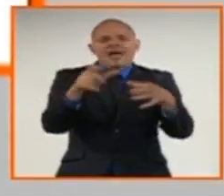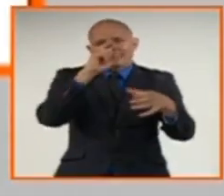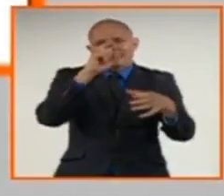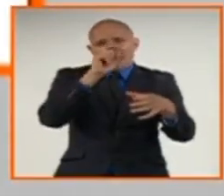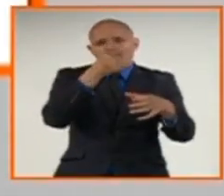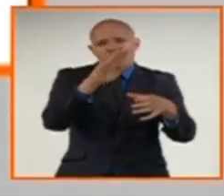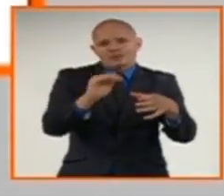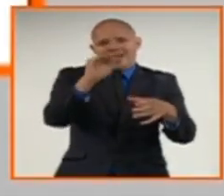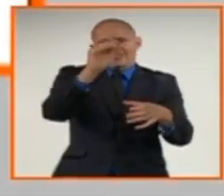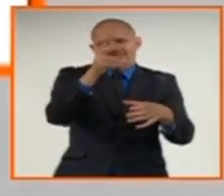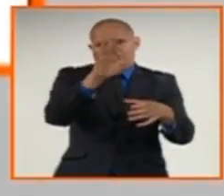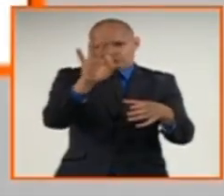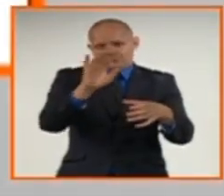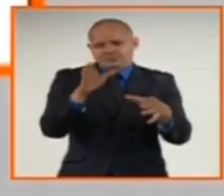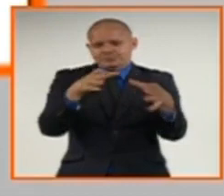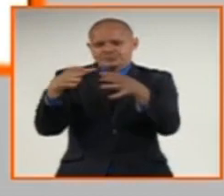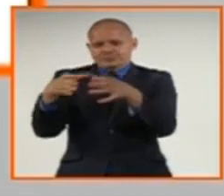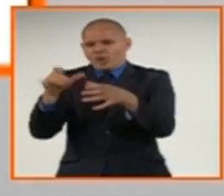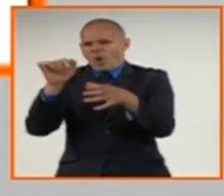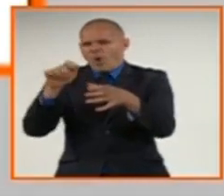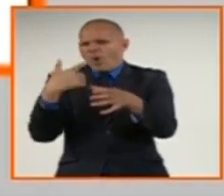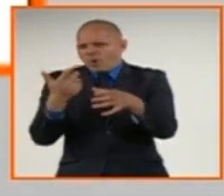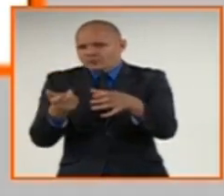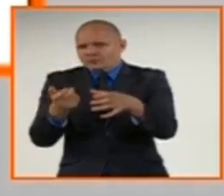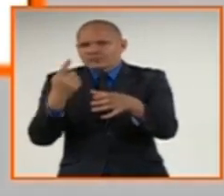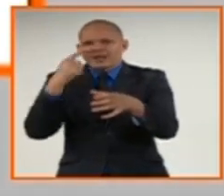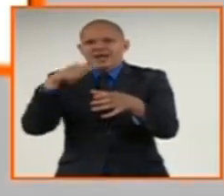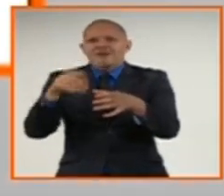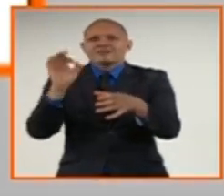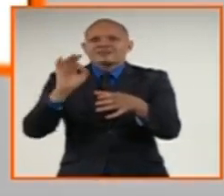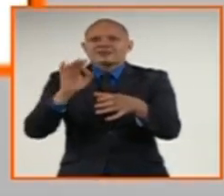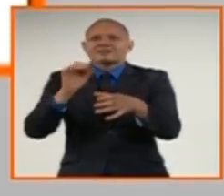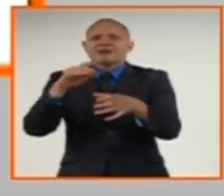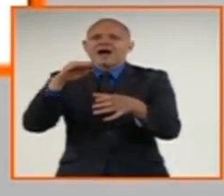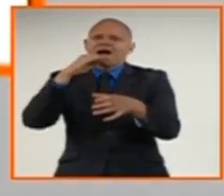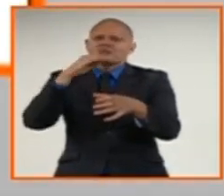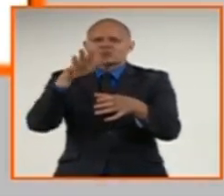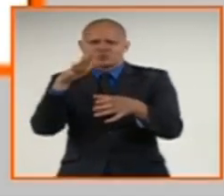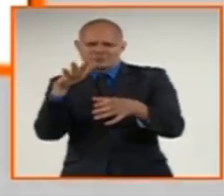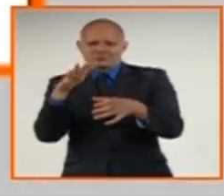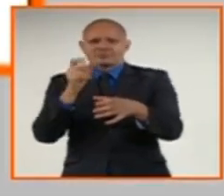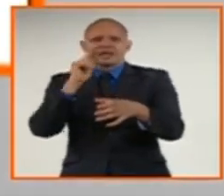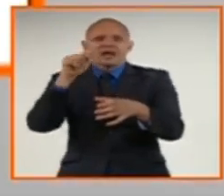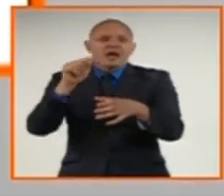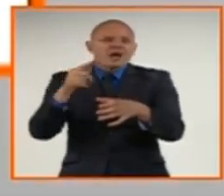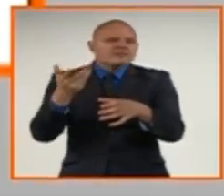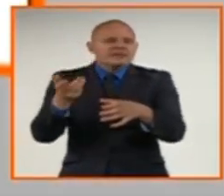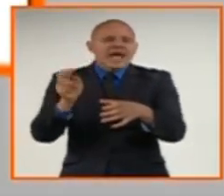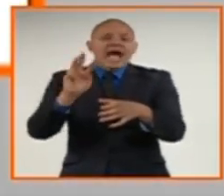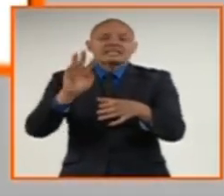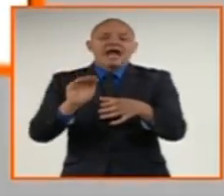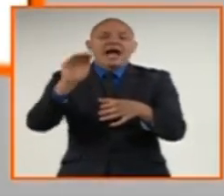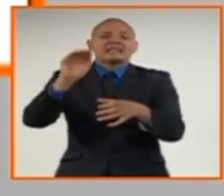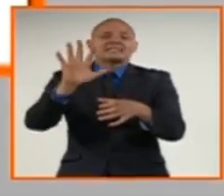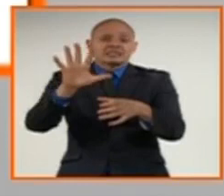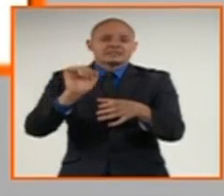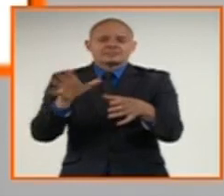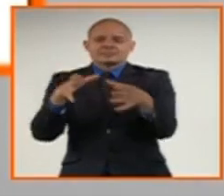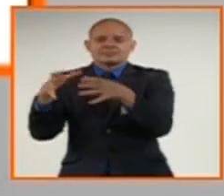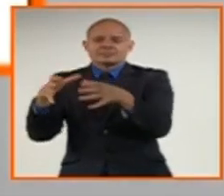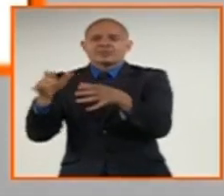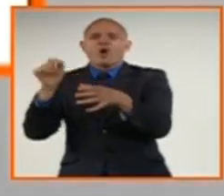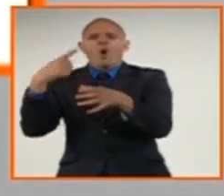y en amarillo de 3 a 5. Y nuevamente, incluso dentro de la población pediátrica, dentro de los menores, los